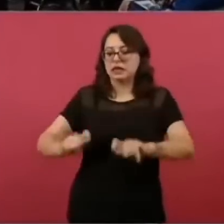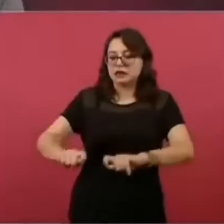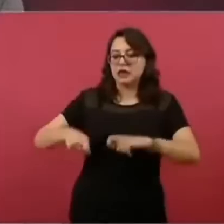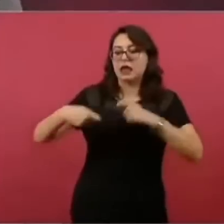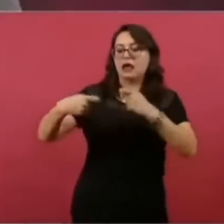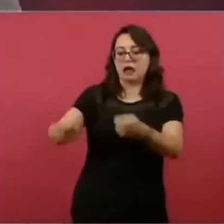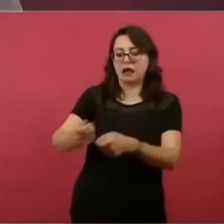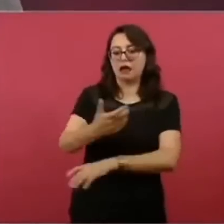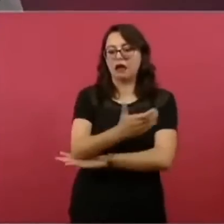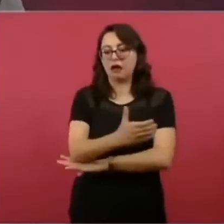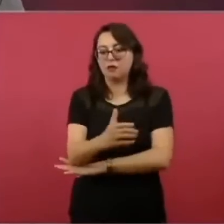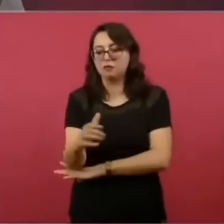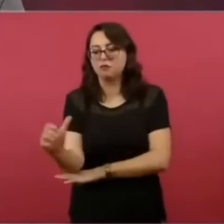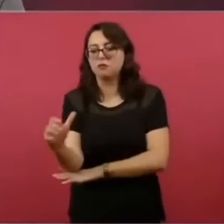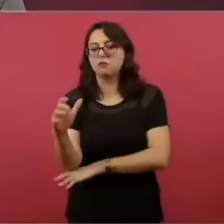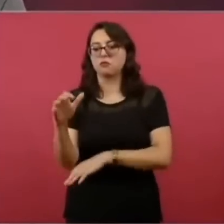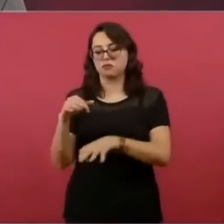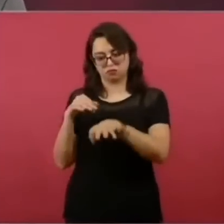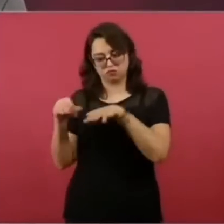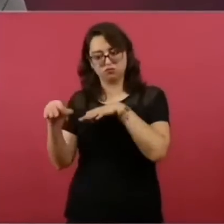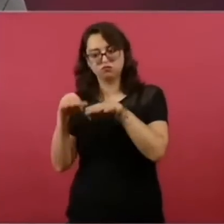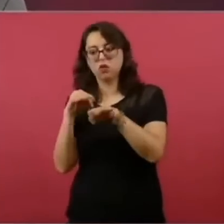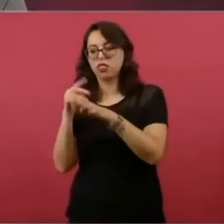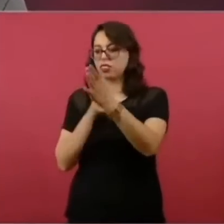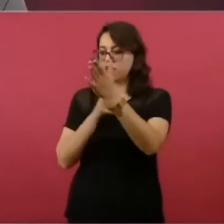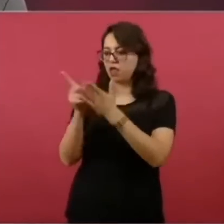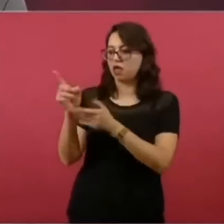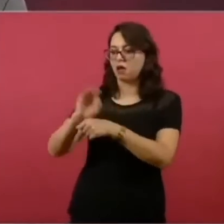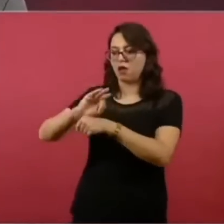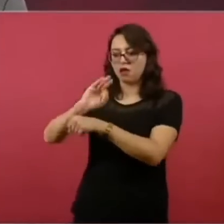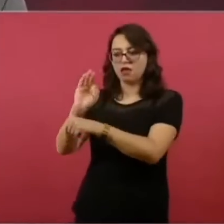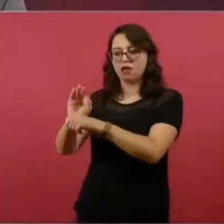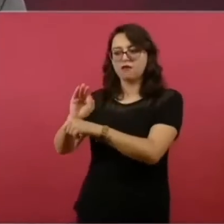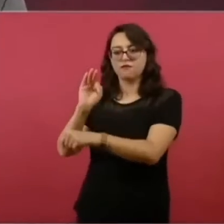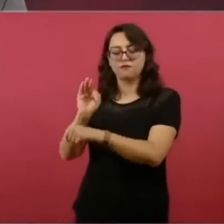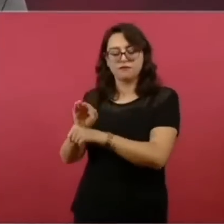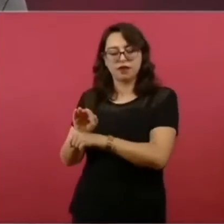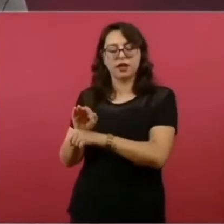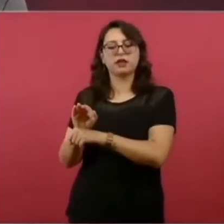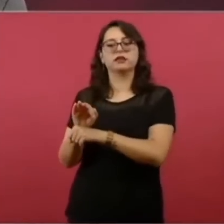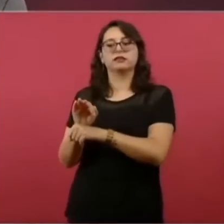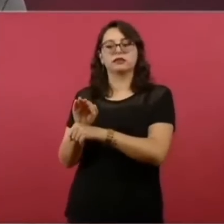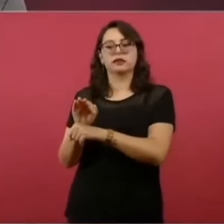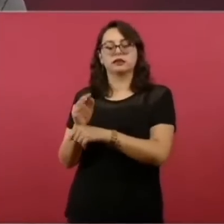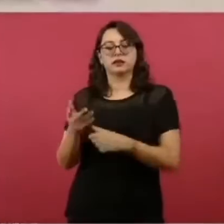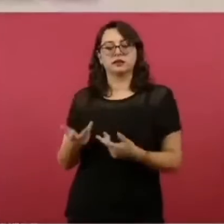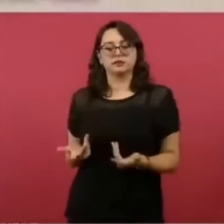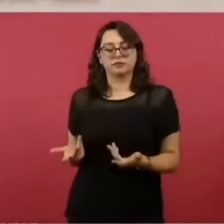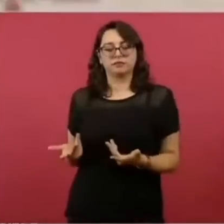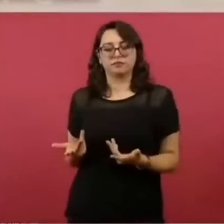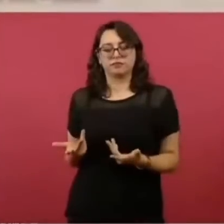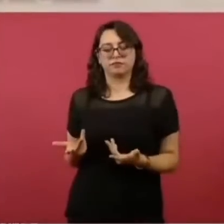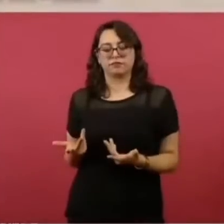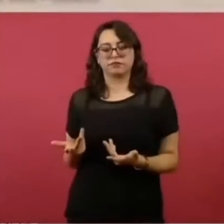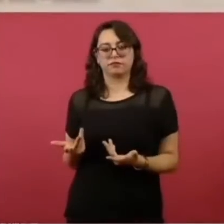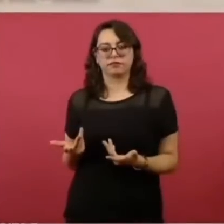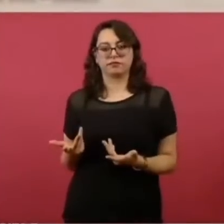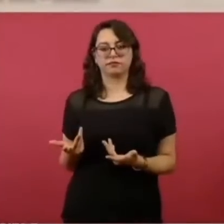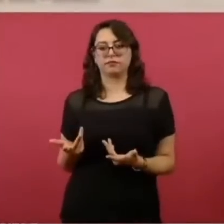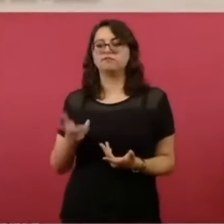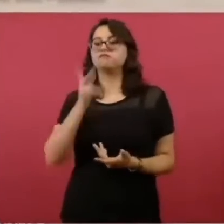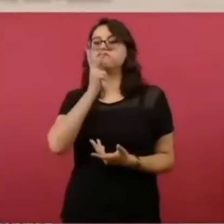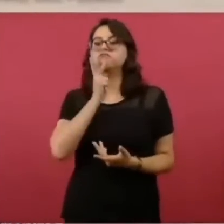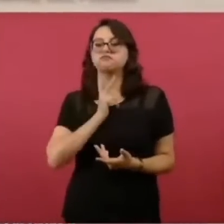campesinos, es cuando se defiende a los obreros, es cuando se recupera